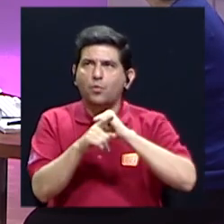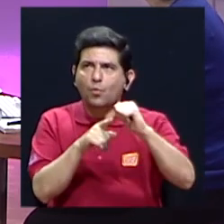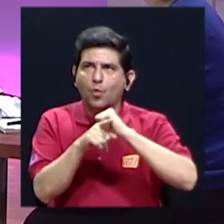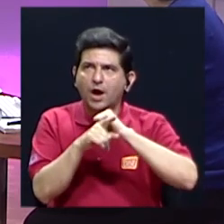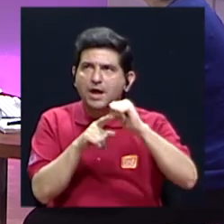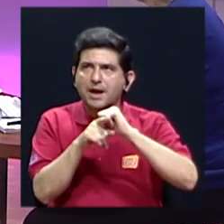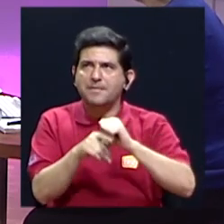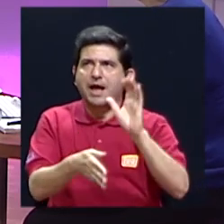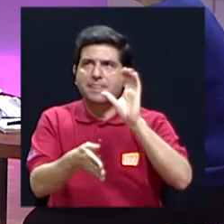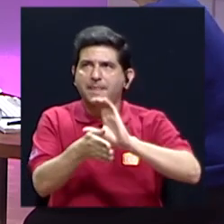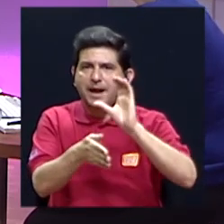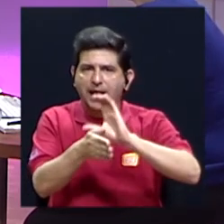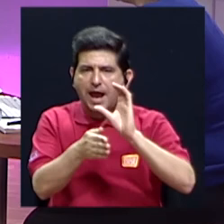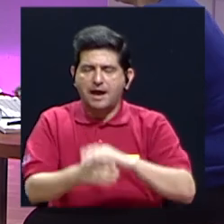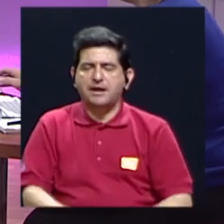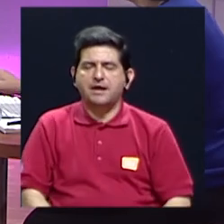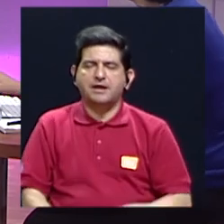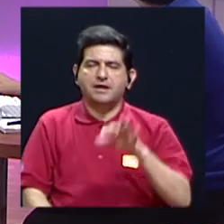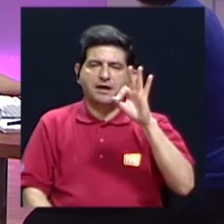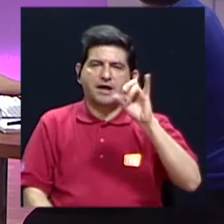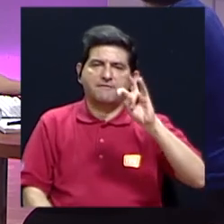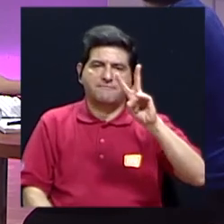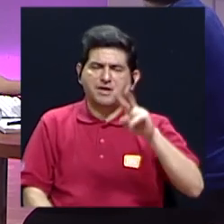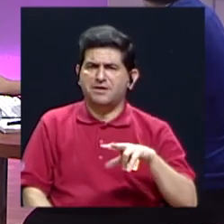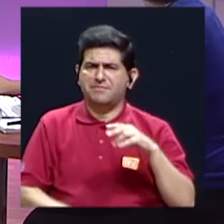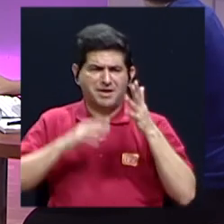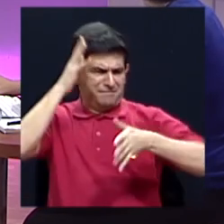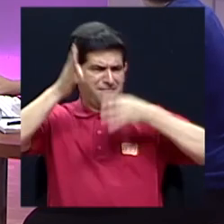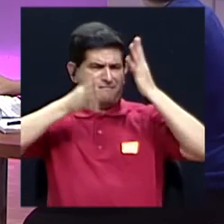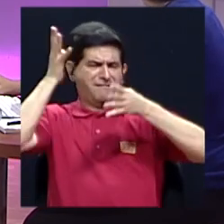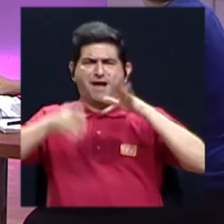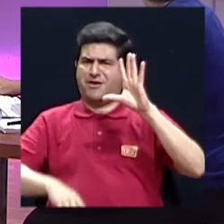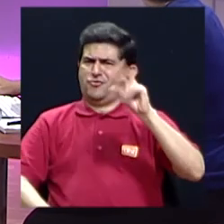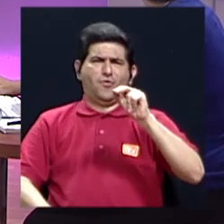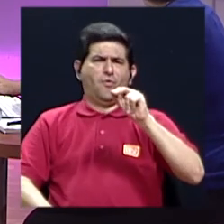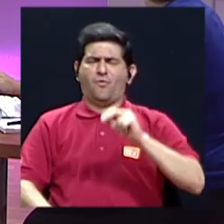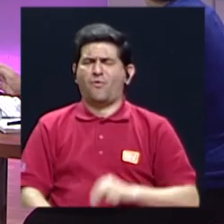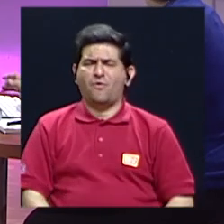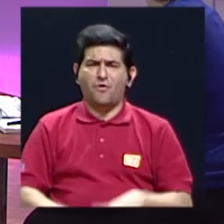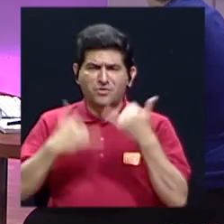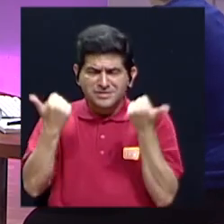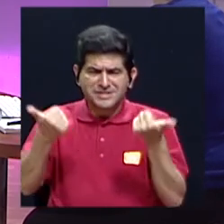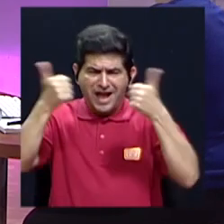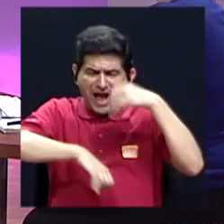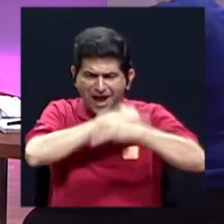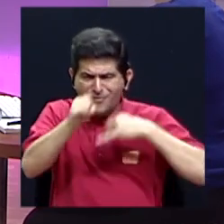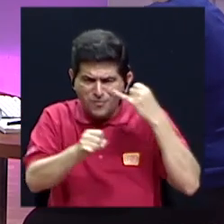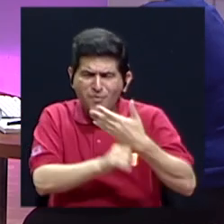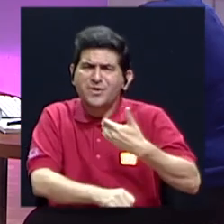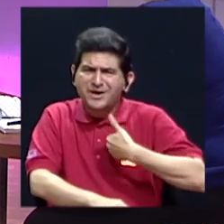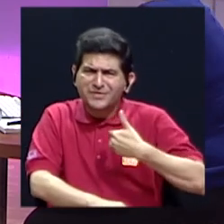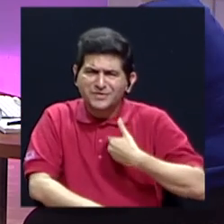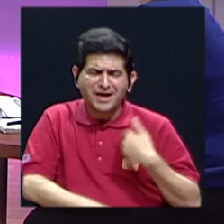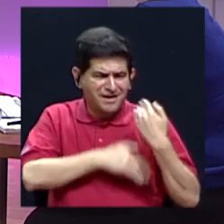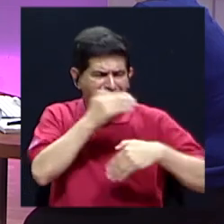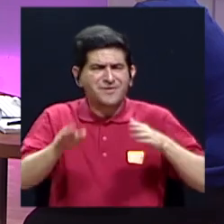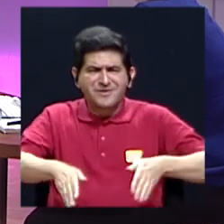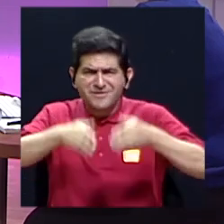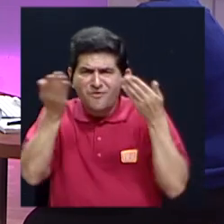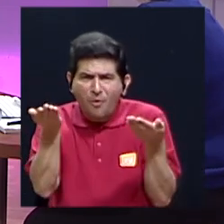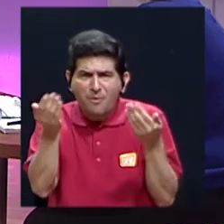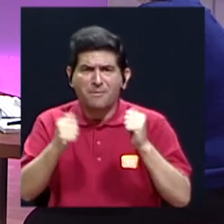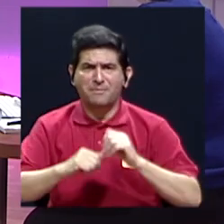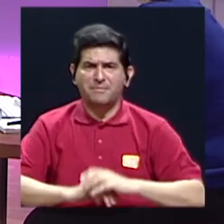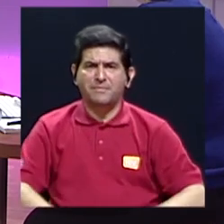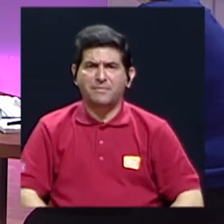prácticas clínicas en fecundación in vitro no hay que inventarlas. Hay un consenso internacional de cómo se hacen, de